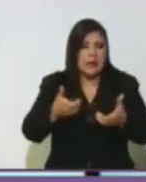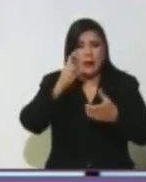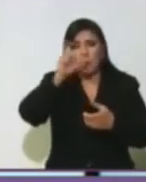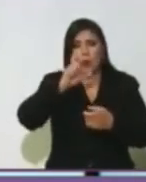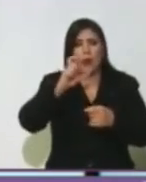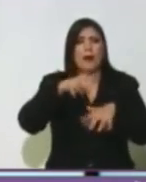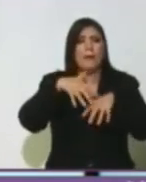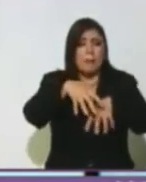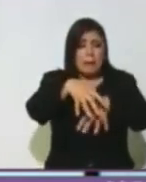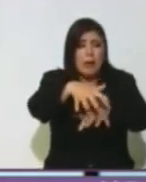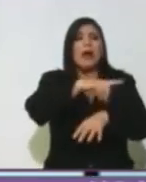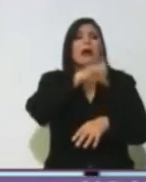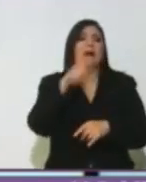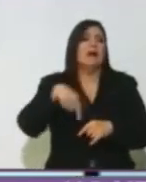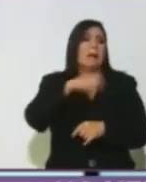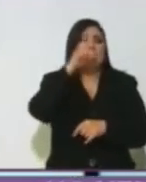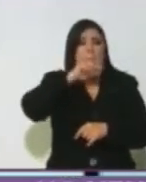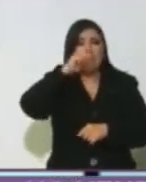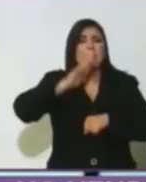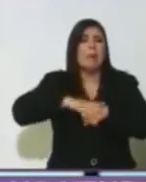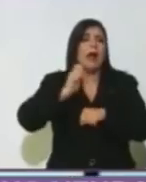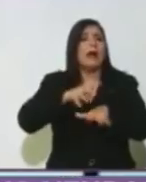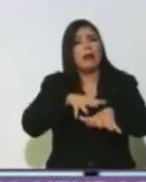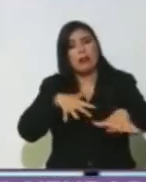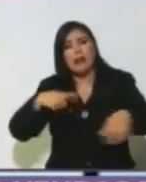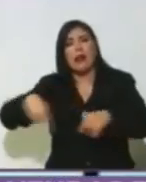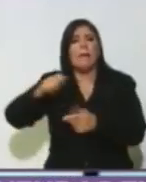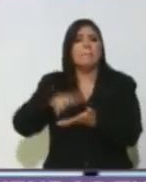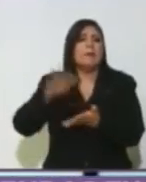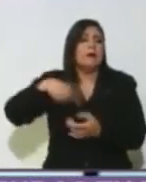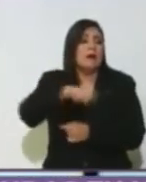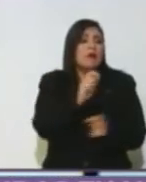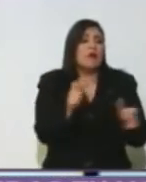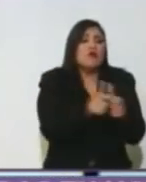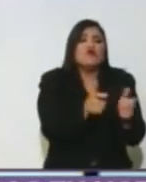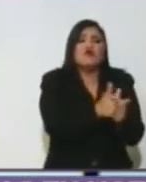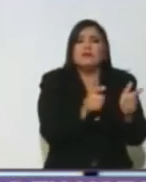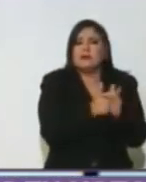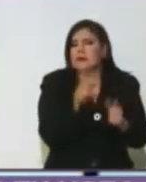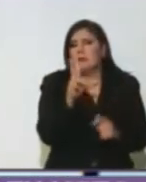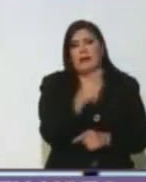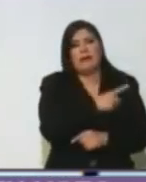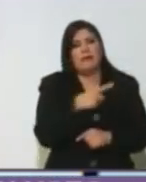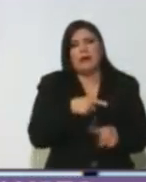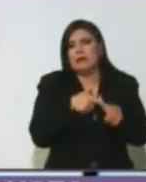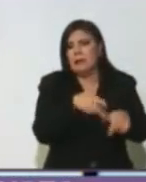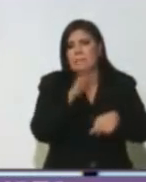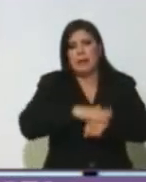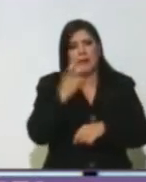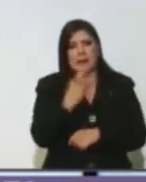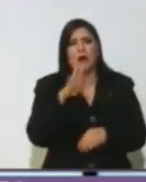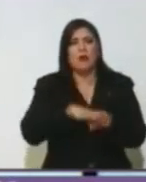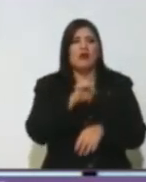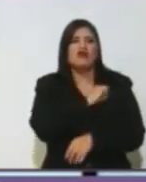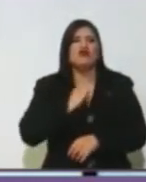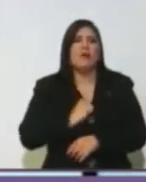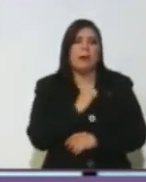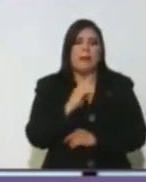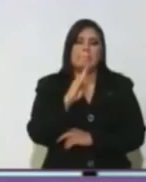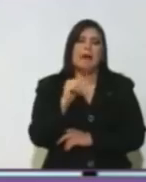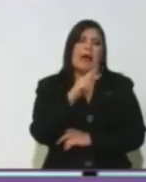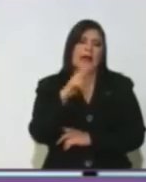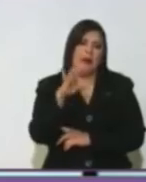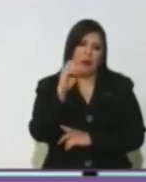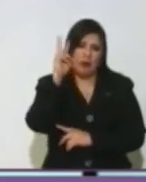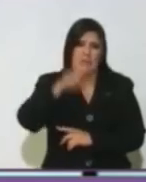taparla no más afectaciones a las mayorías por un grupo de personas como super barrio que fue su deporte